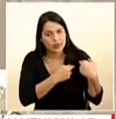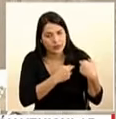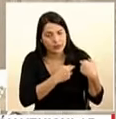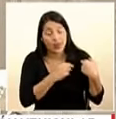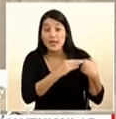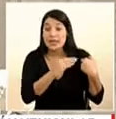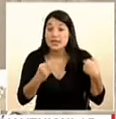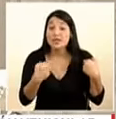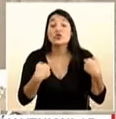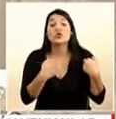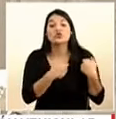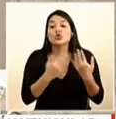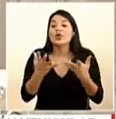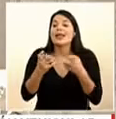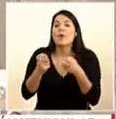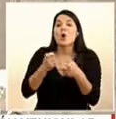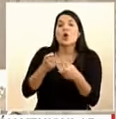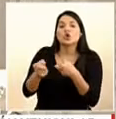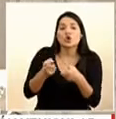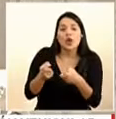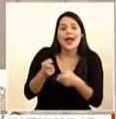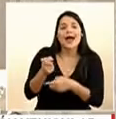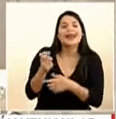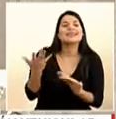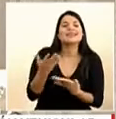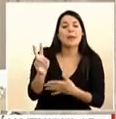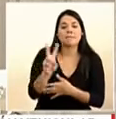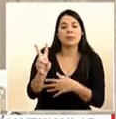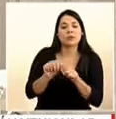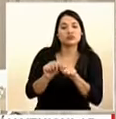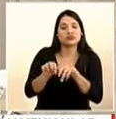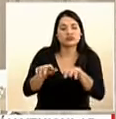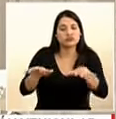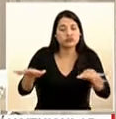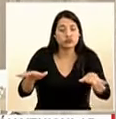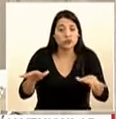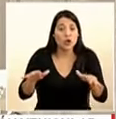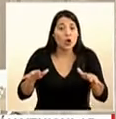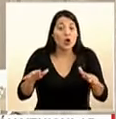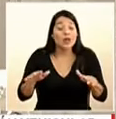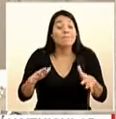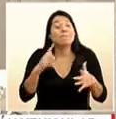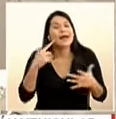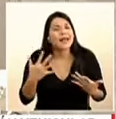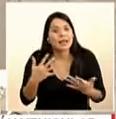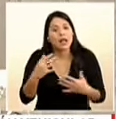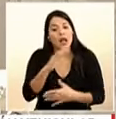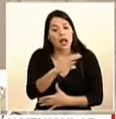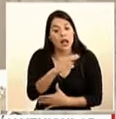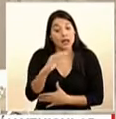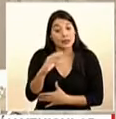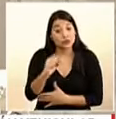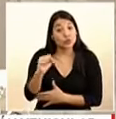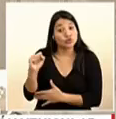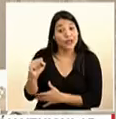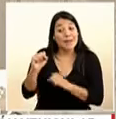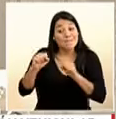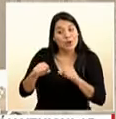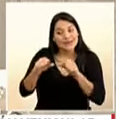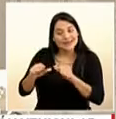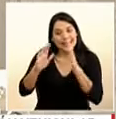en la transmisión de la forma que la caja costarricense de seguro social pueda atender los pacientes entonces yo aquí hago un